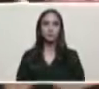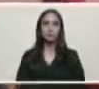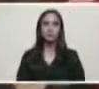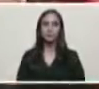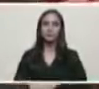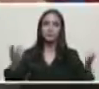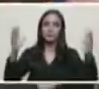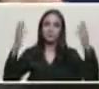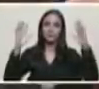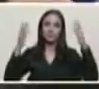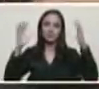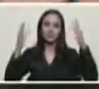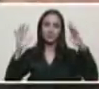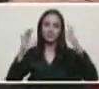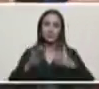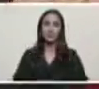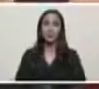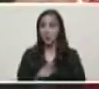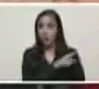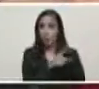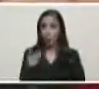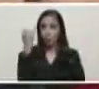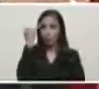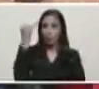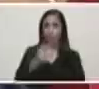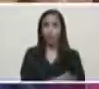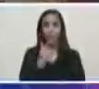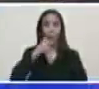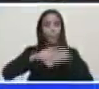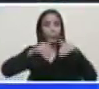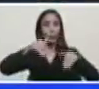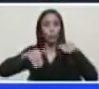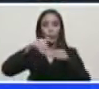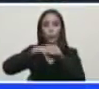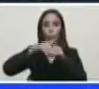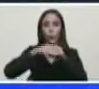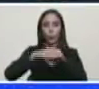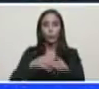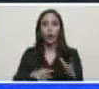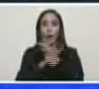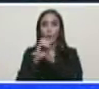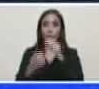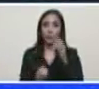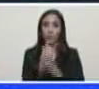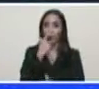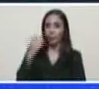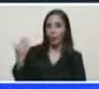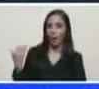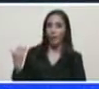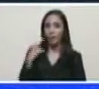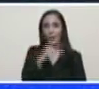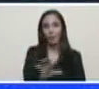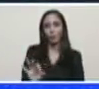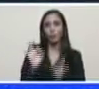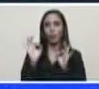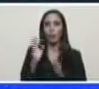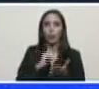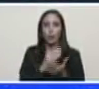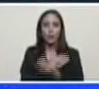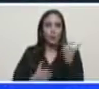orden y ustedes renovaron con su voto el 20 de mayo pasado en elecciones